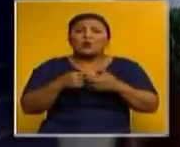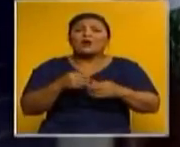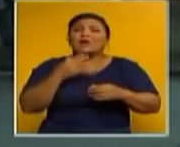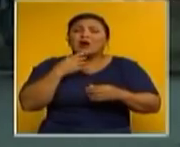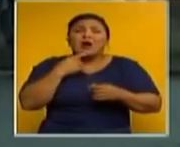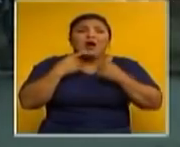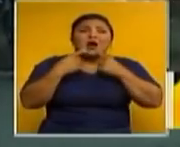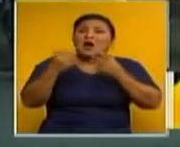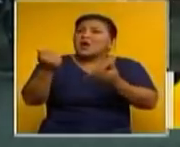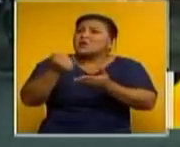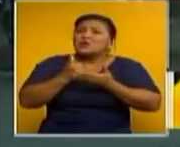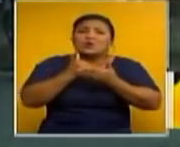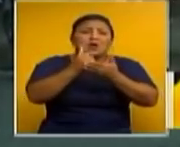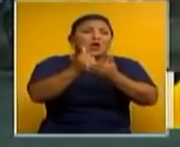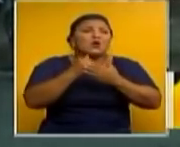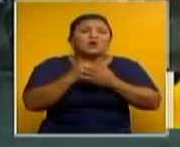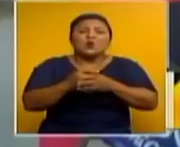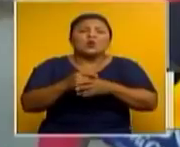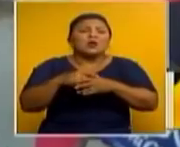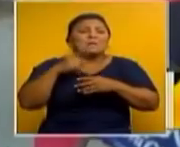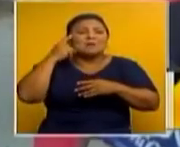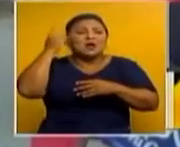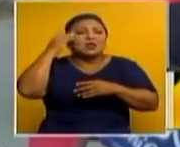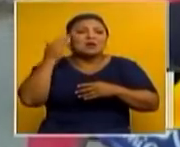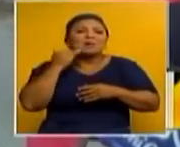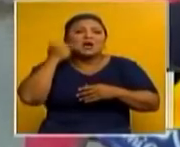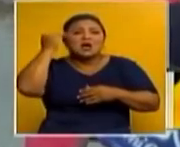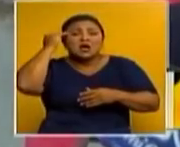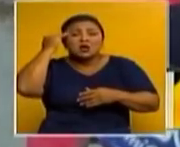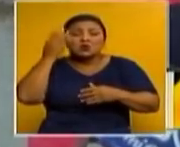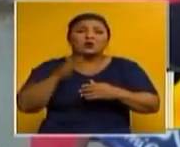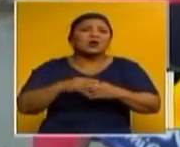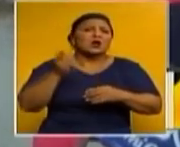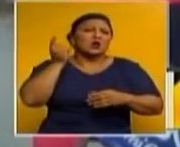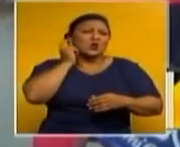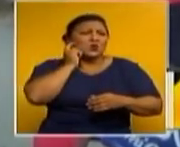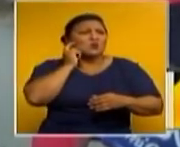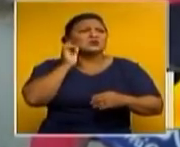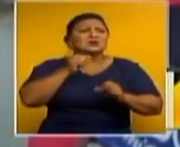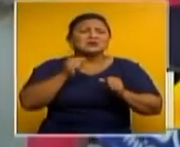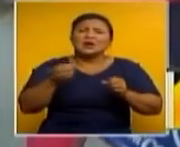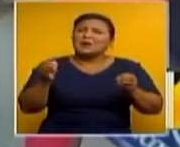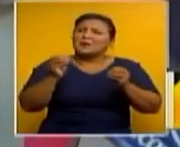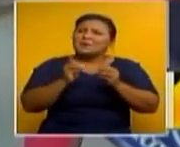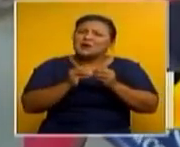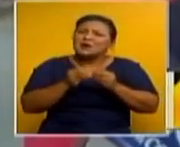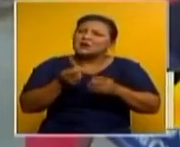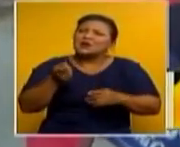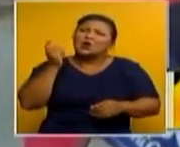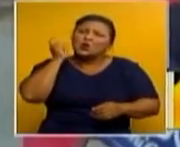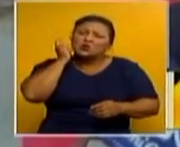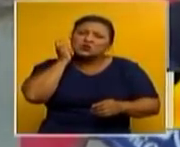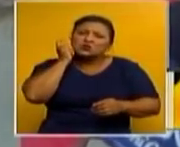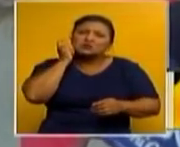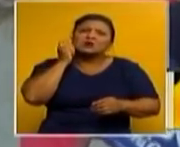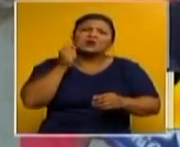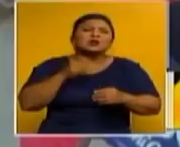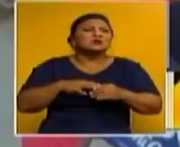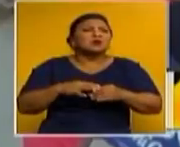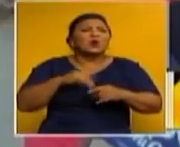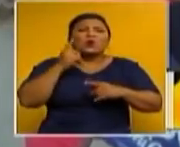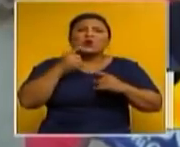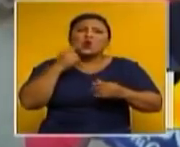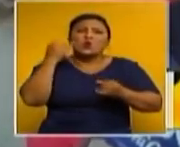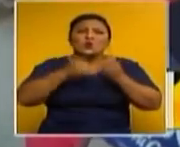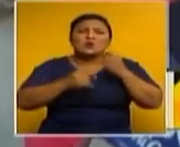de auxilio de una pareja de ancianos. Entonces escuchaba feísimo y lo que se escuchó solamente el último